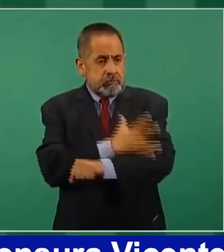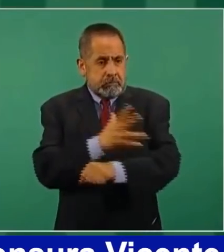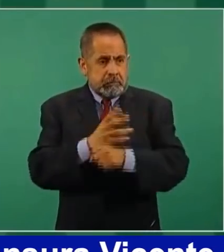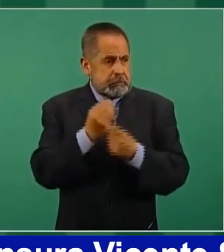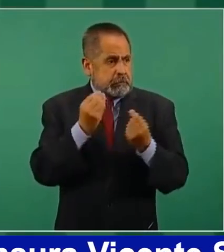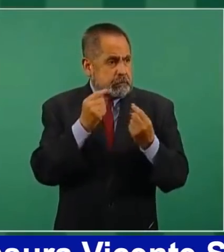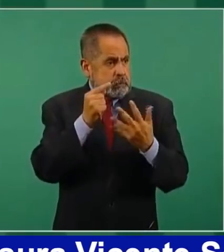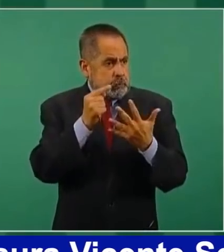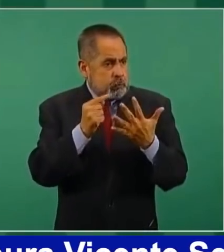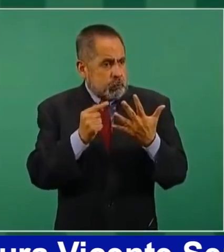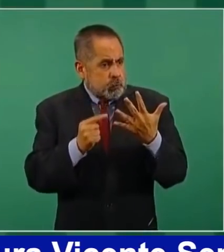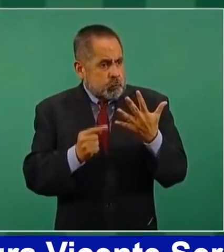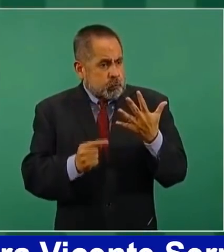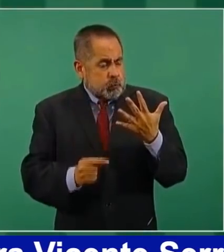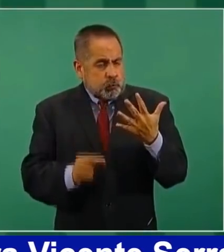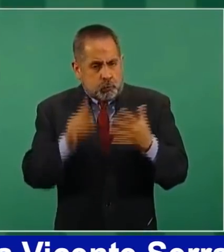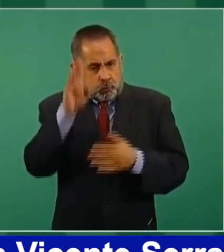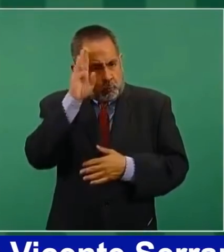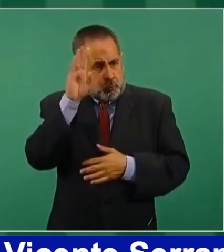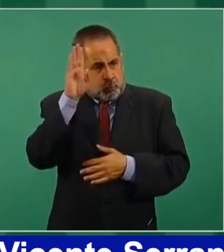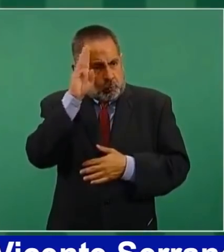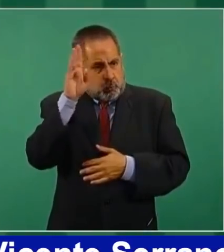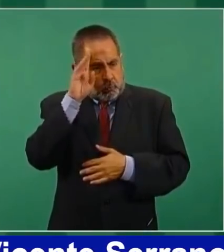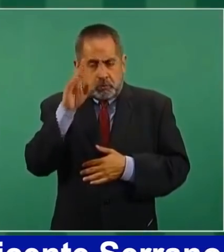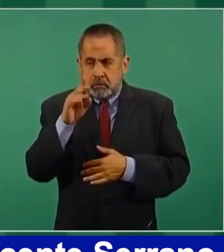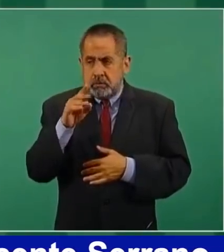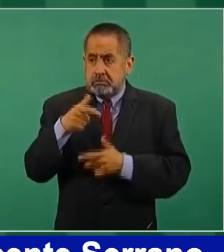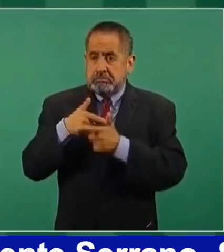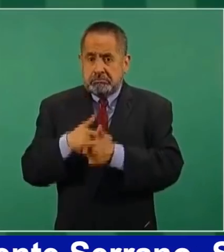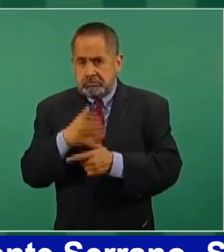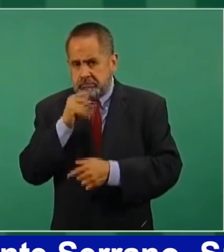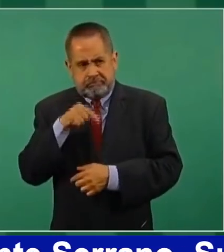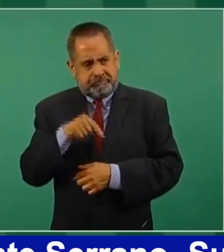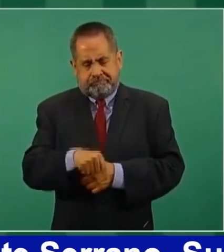una corrupción como la que imperaba en el país, en México.